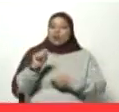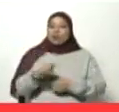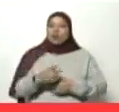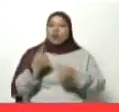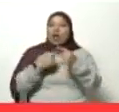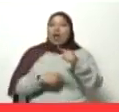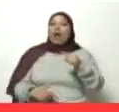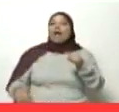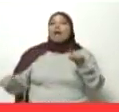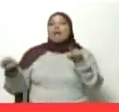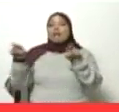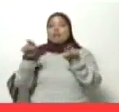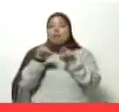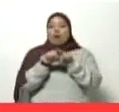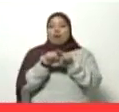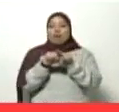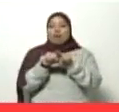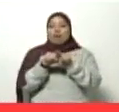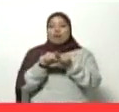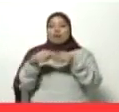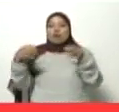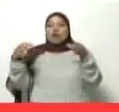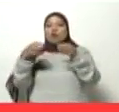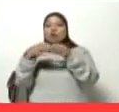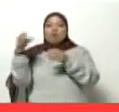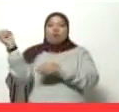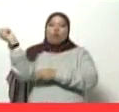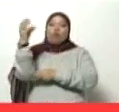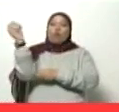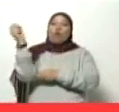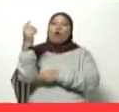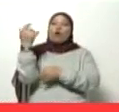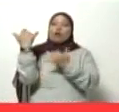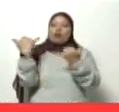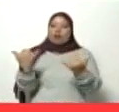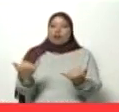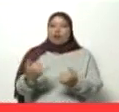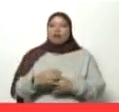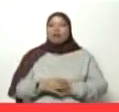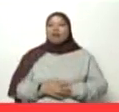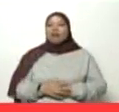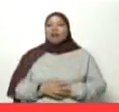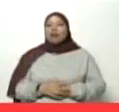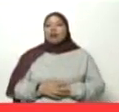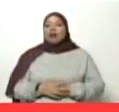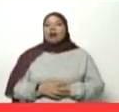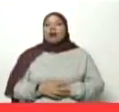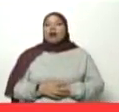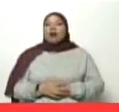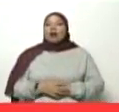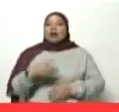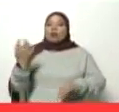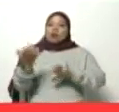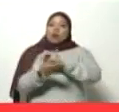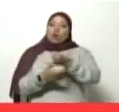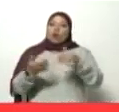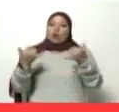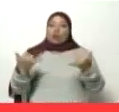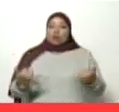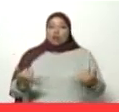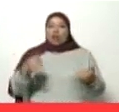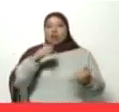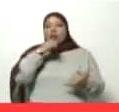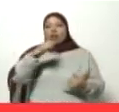Igual, saben que estas cumbres son extraordinarias para el encuentro, pero si el mayor destructor o los mayores destructores